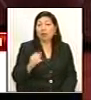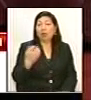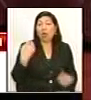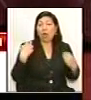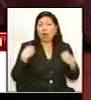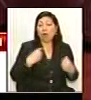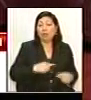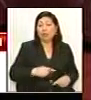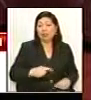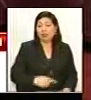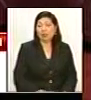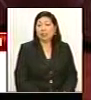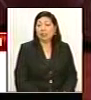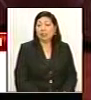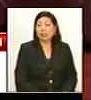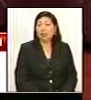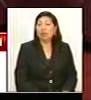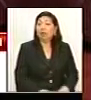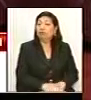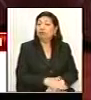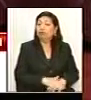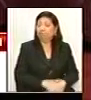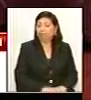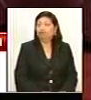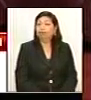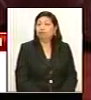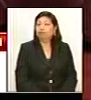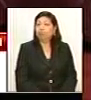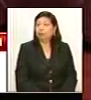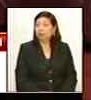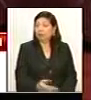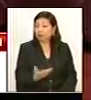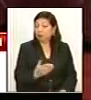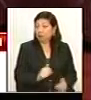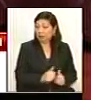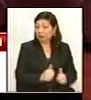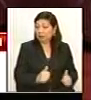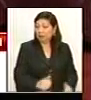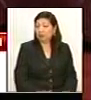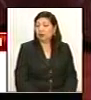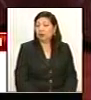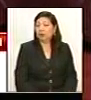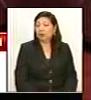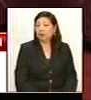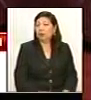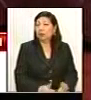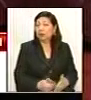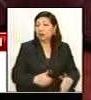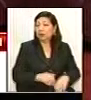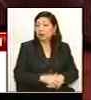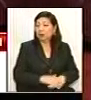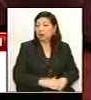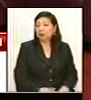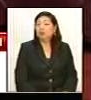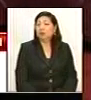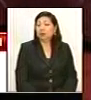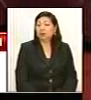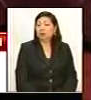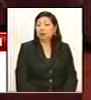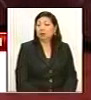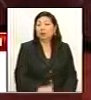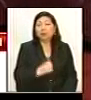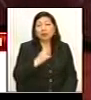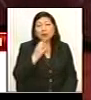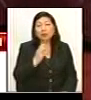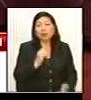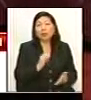oficina de administración. ¿Motivo de que fue separado? Pertenecía a la anterior gestión y yo